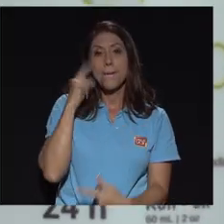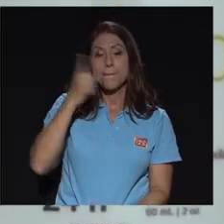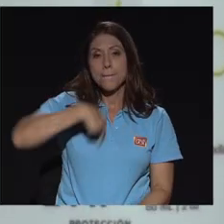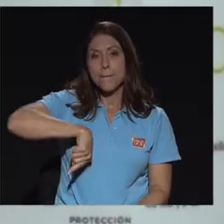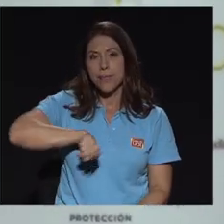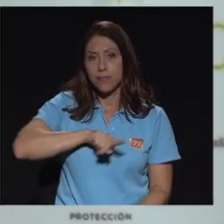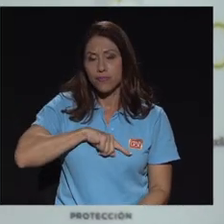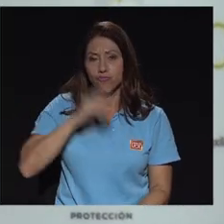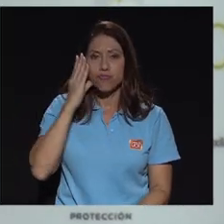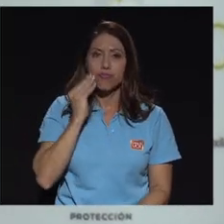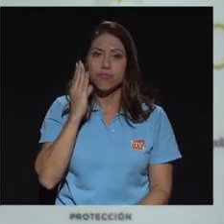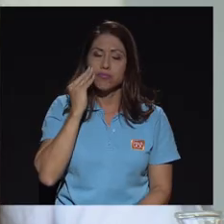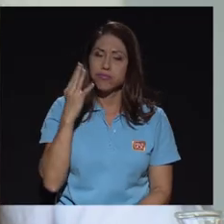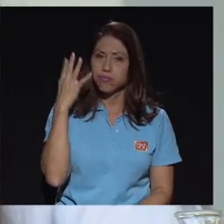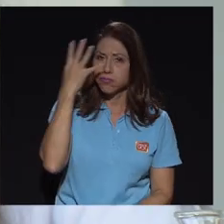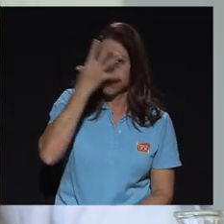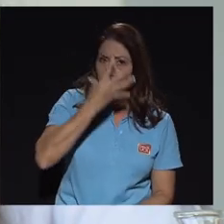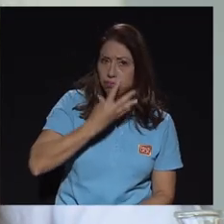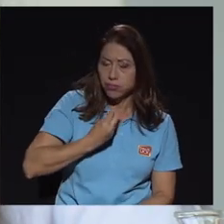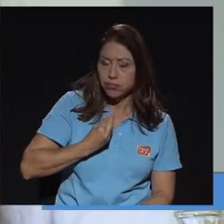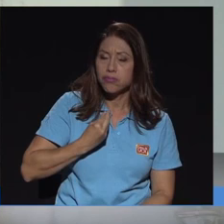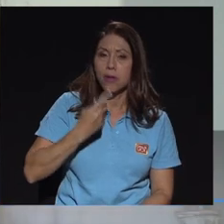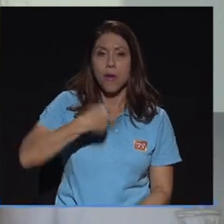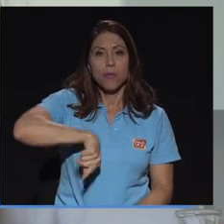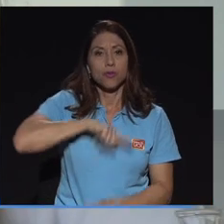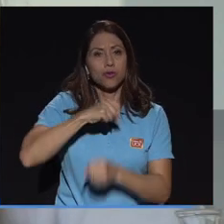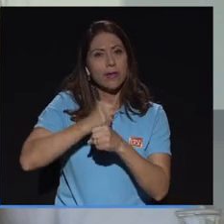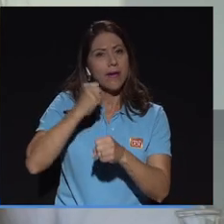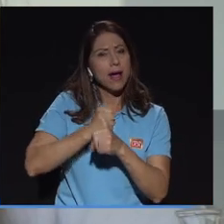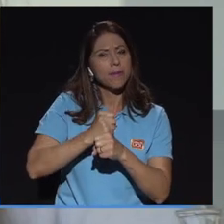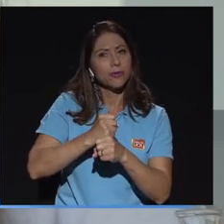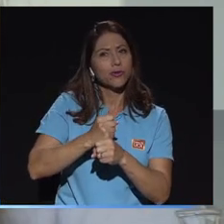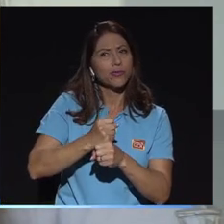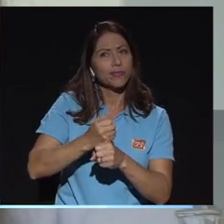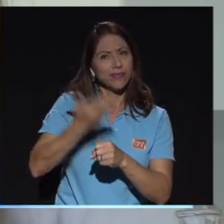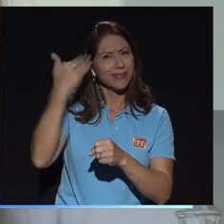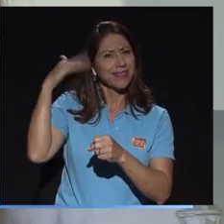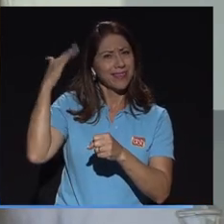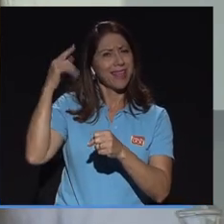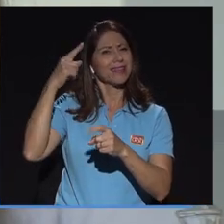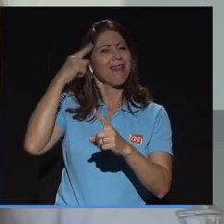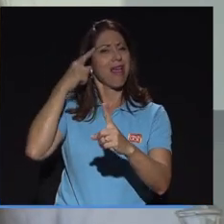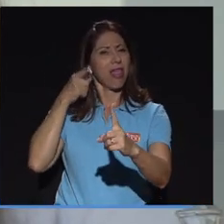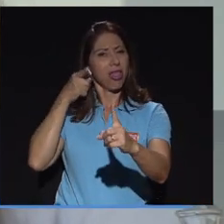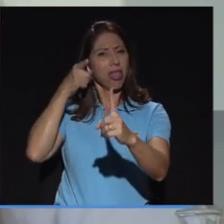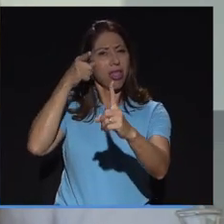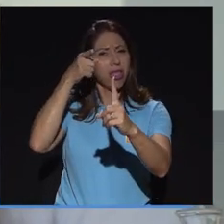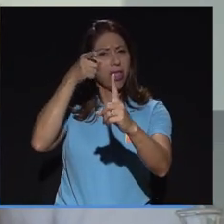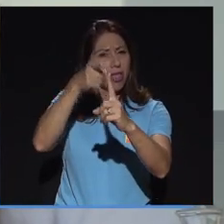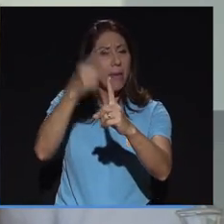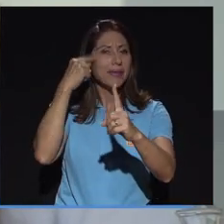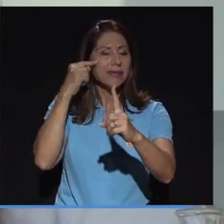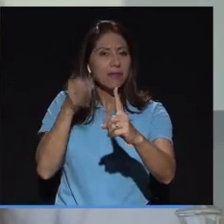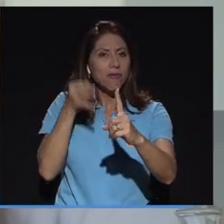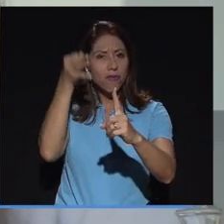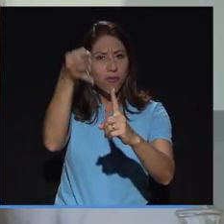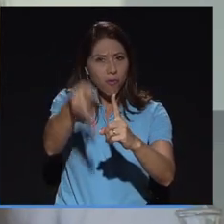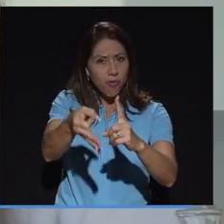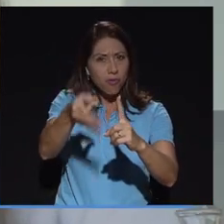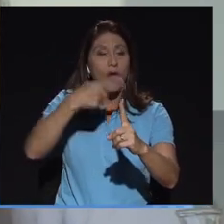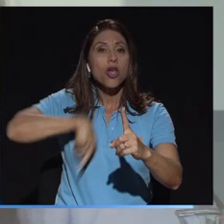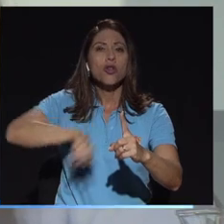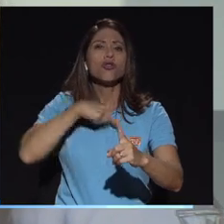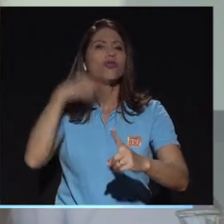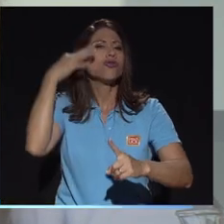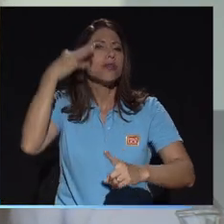Para nosotros fue una experiencia muy bonita porque trabajamos en una idea que desde un inicio pensamos desarrollar a un futuro y